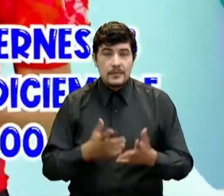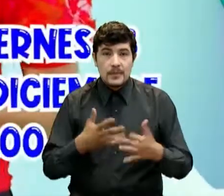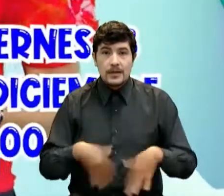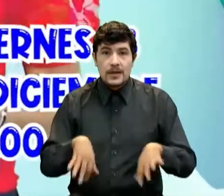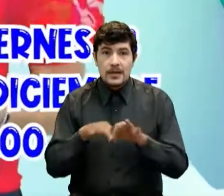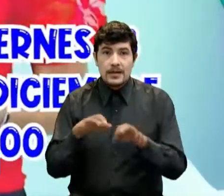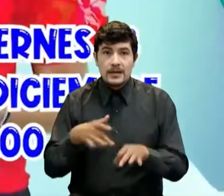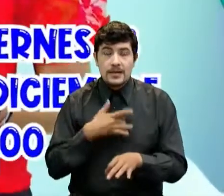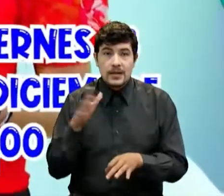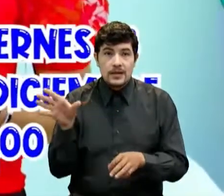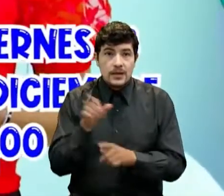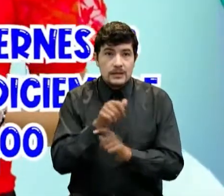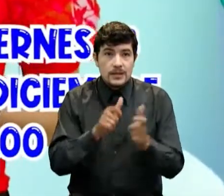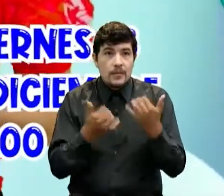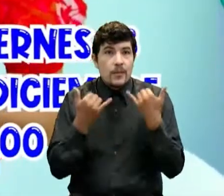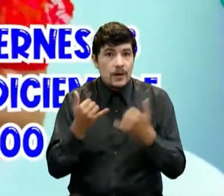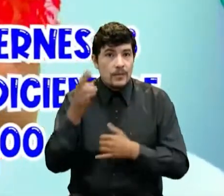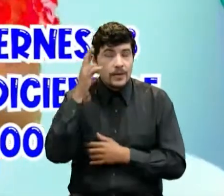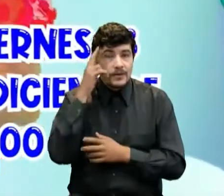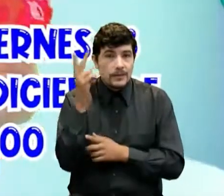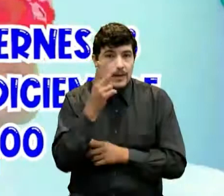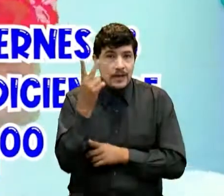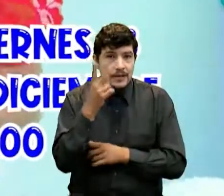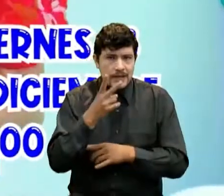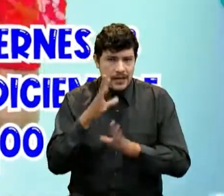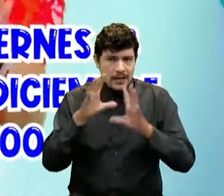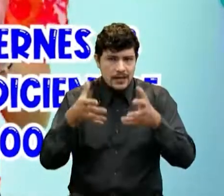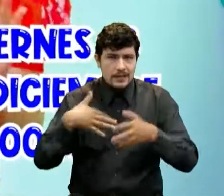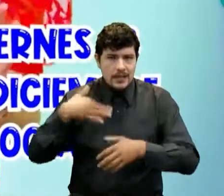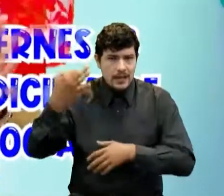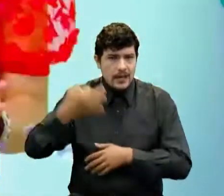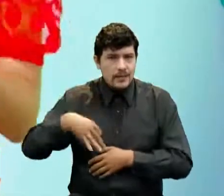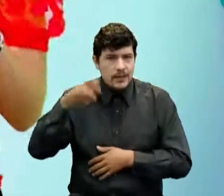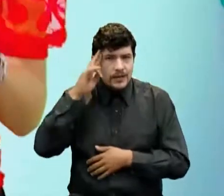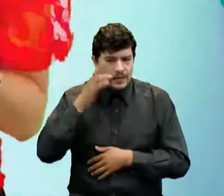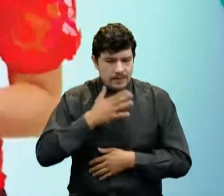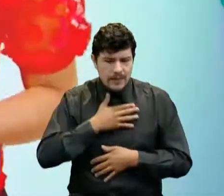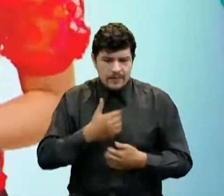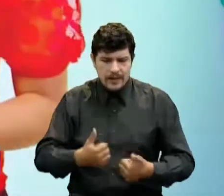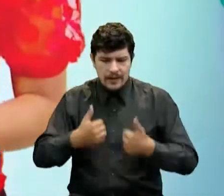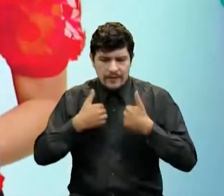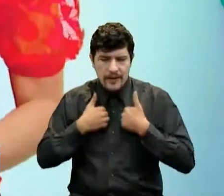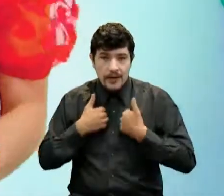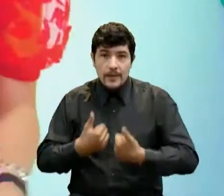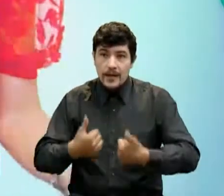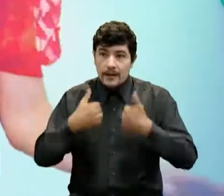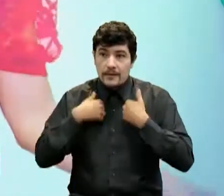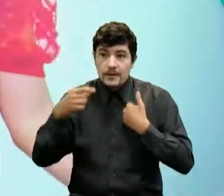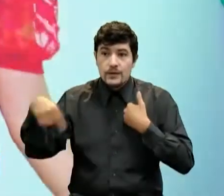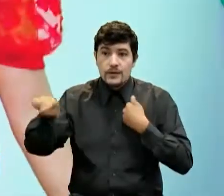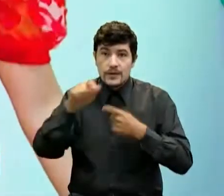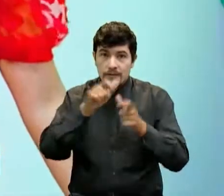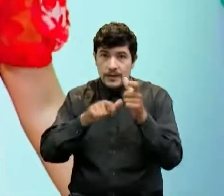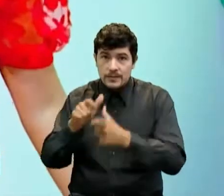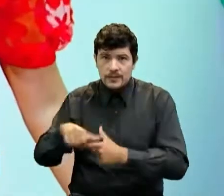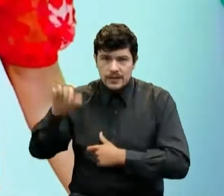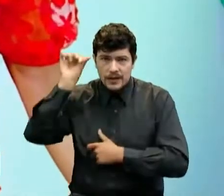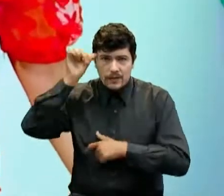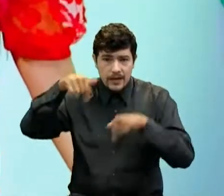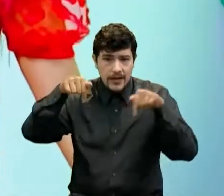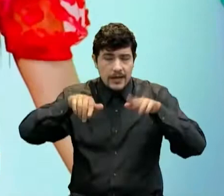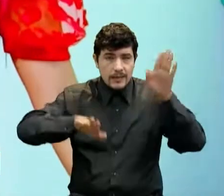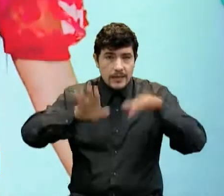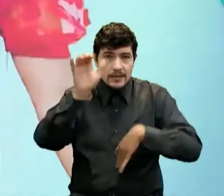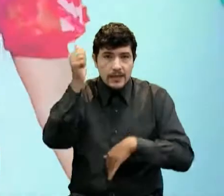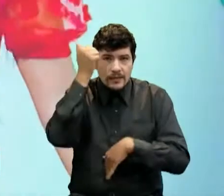viernes a las 9 de la mañana, en clase de Ética y Valores, estaremos hablando sobre mi bienestar y el bienestar de los demás. Recuerden, esto es Presente